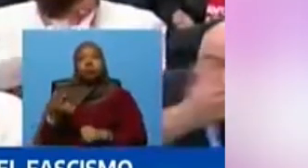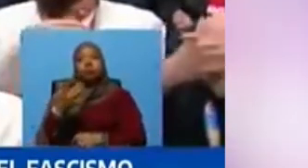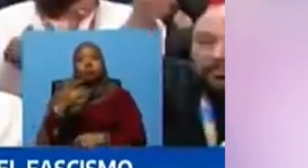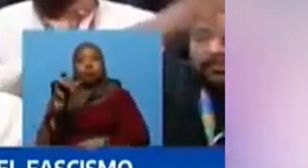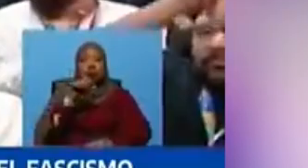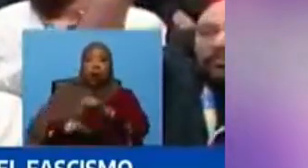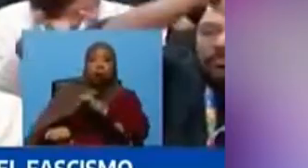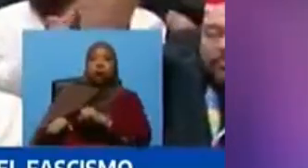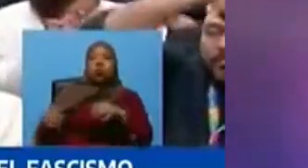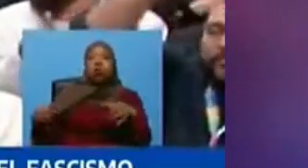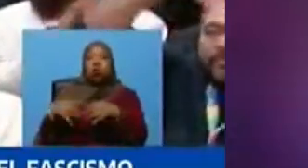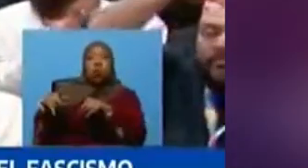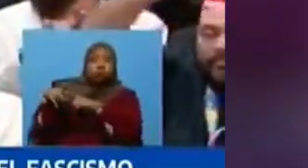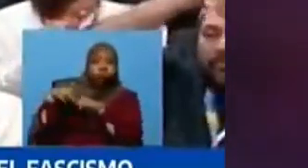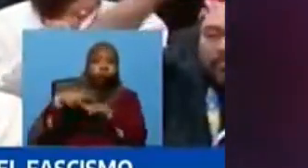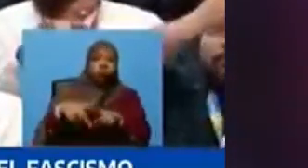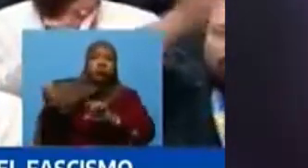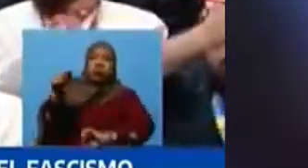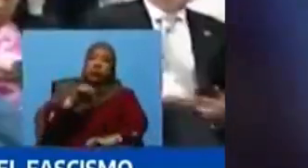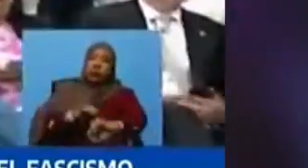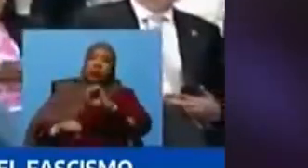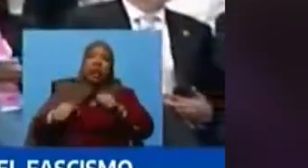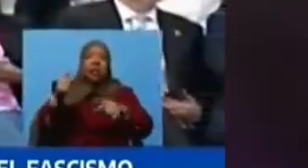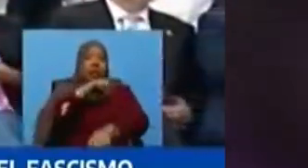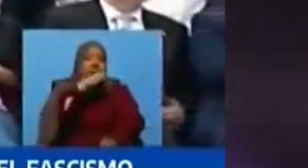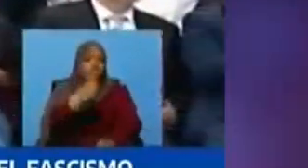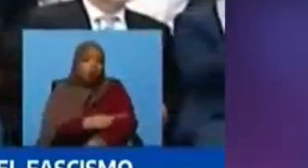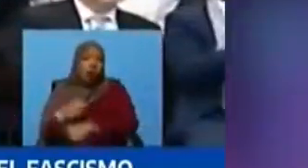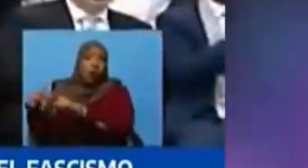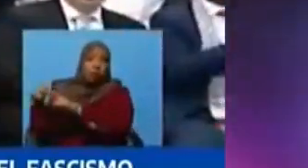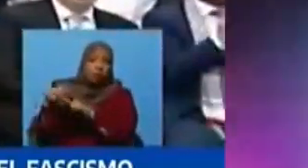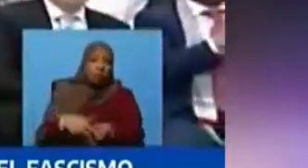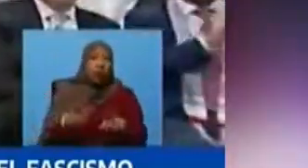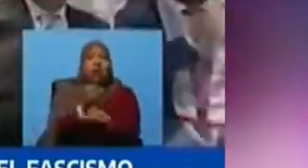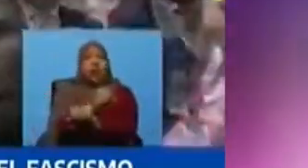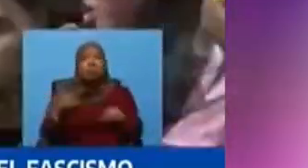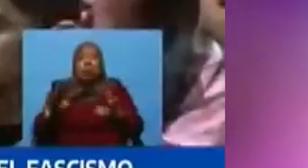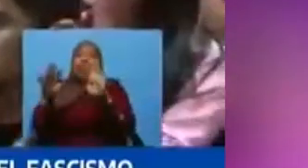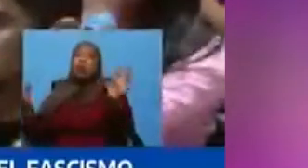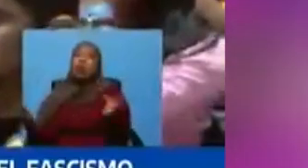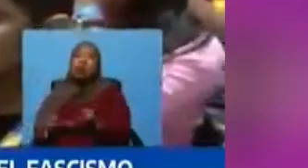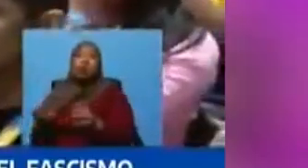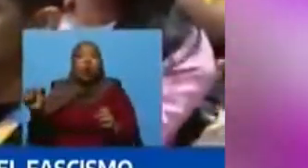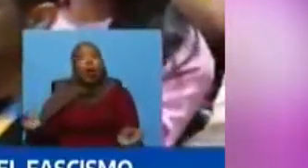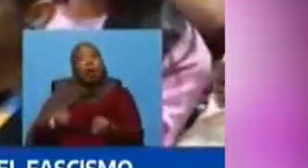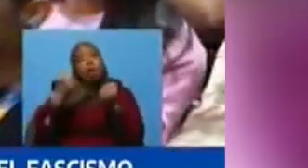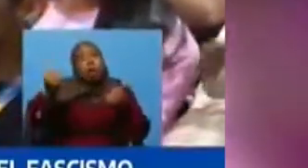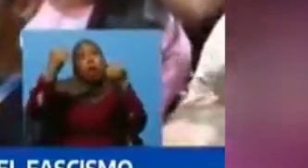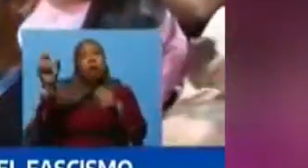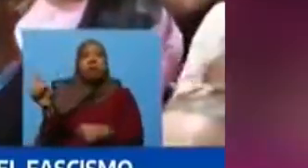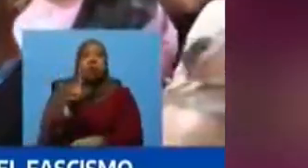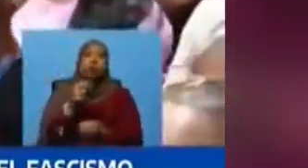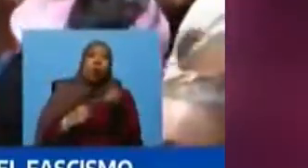antifascistas, anticolonialistas, antiimperialistas y democráticos del mundo para la batalla que está dando